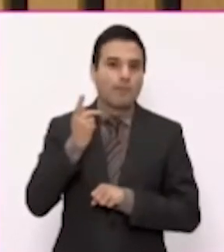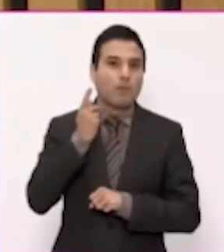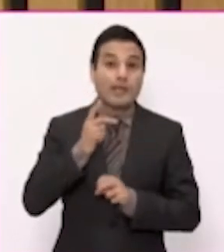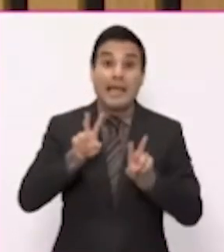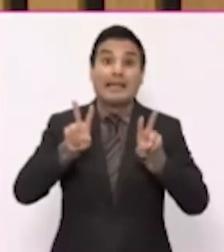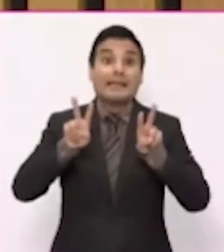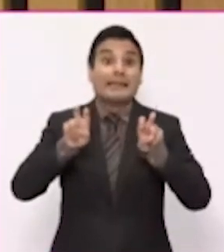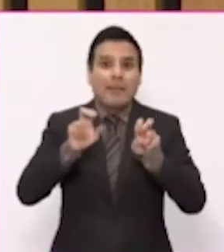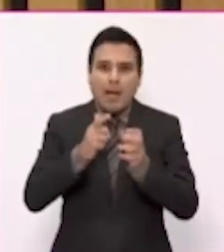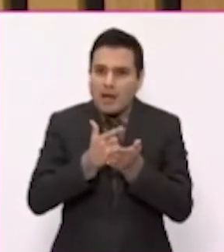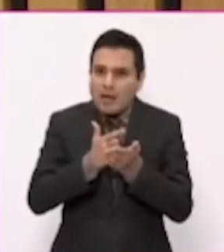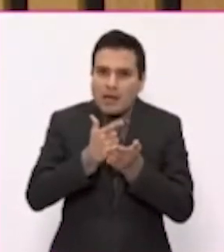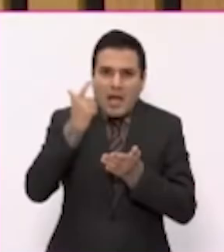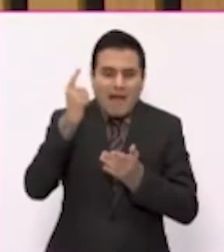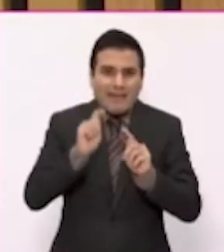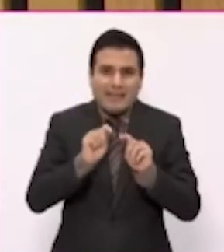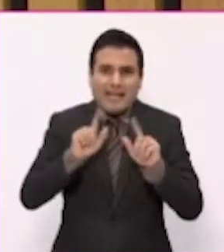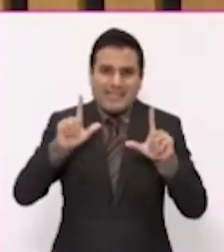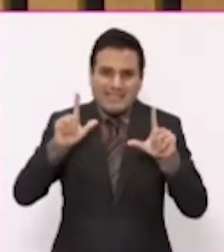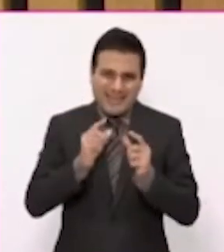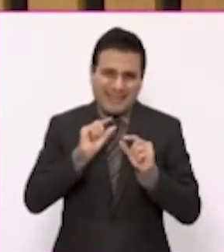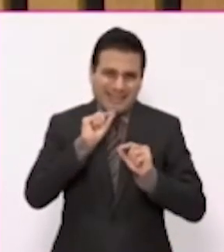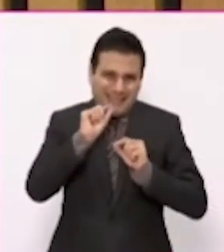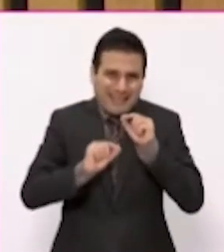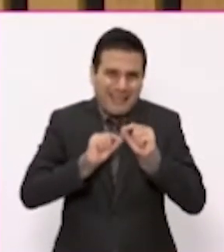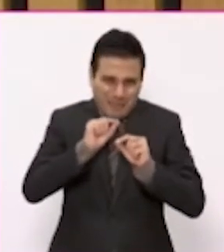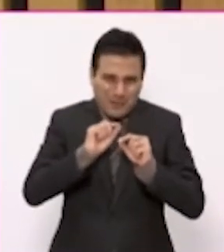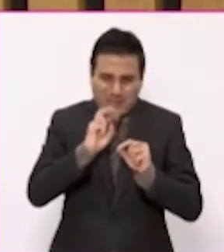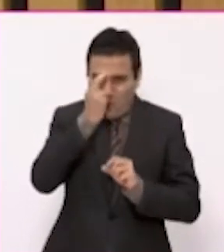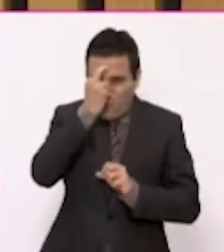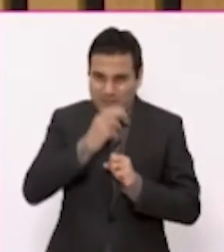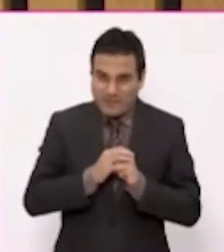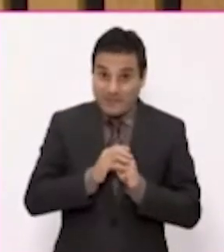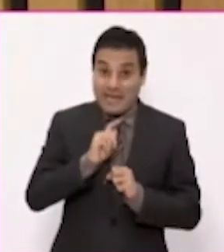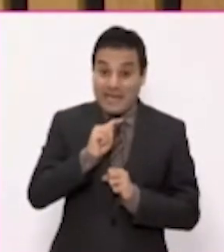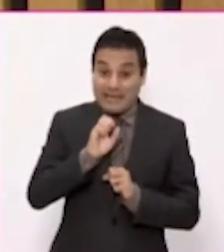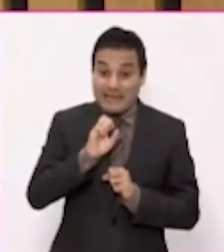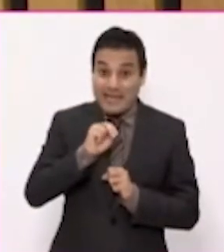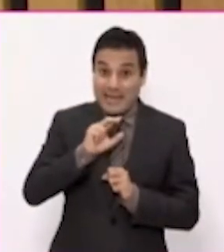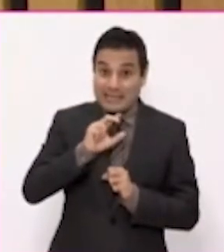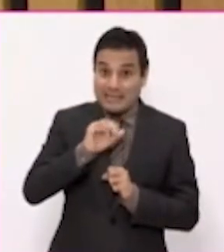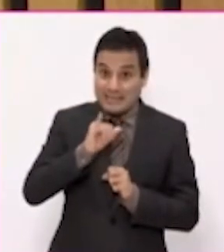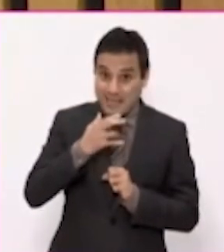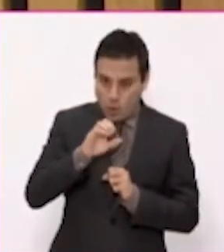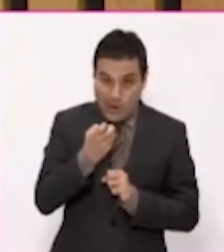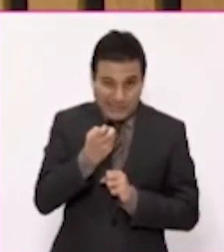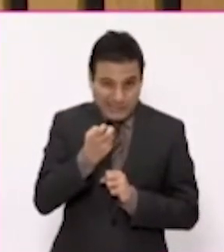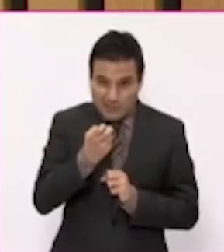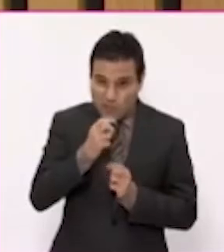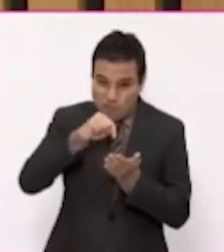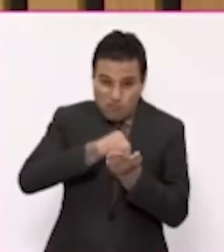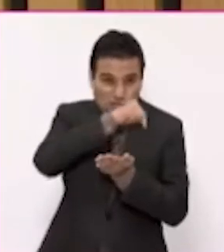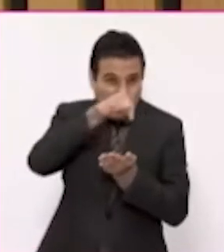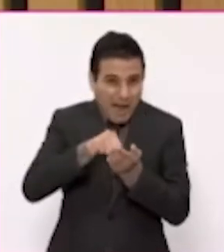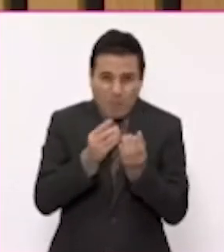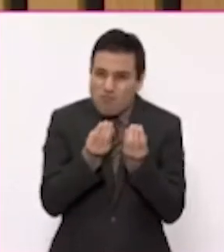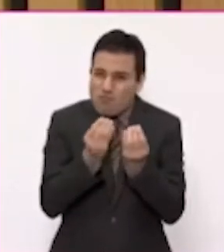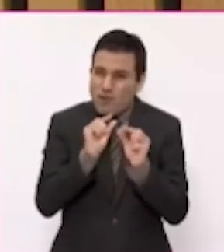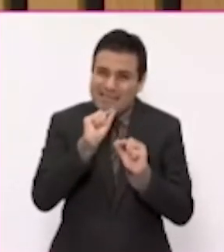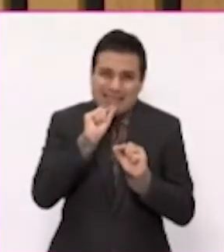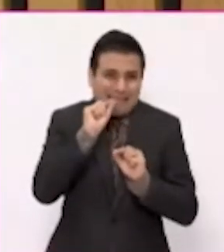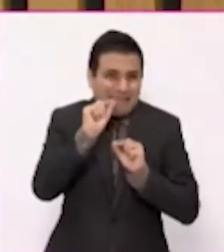tema gravísimo de Tlaxcala de la trata de personas. Les recuerdo que Tenancingo es el núcleo de la trata de personas y